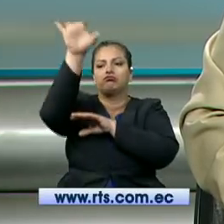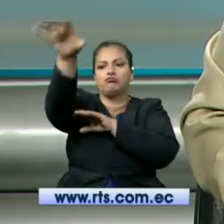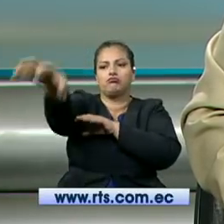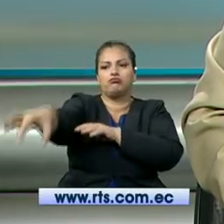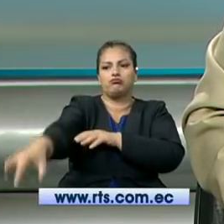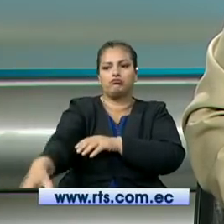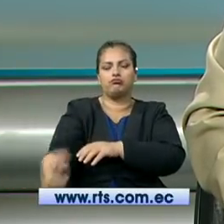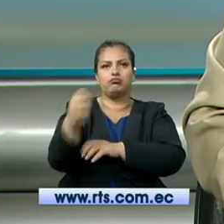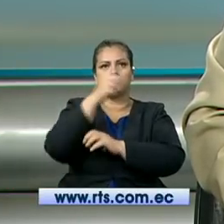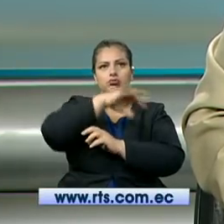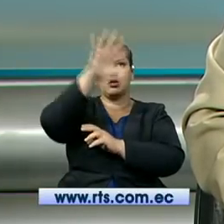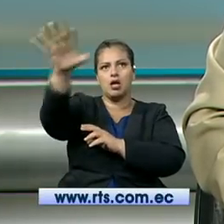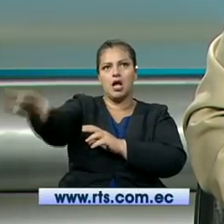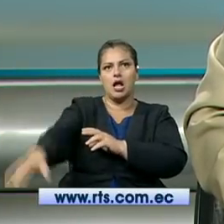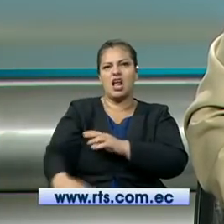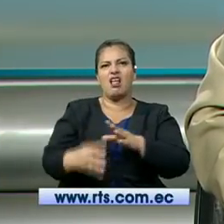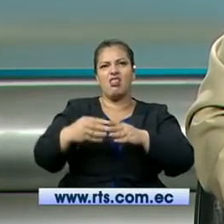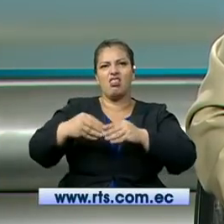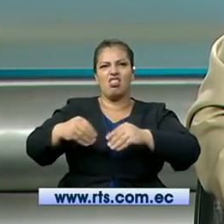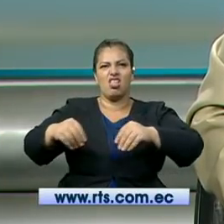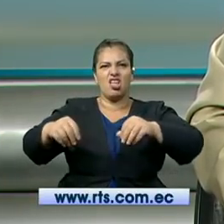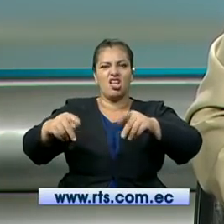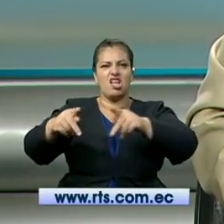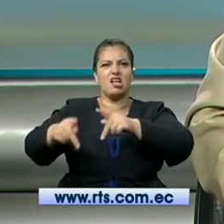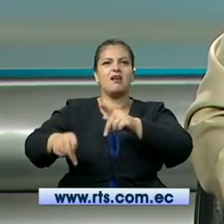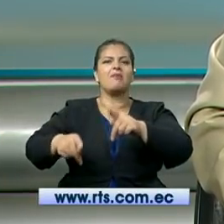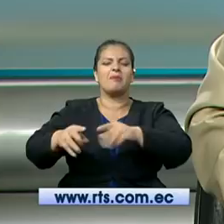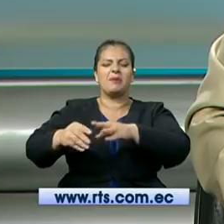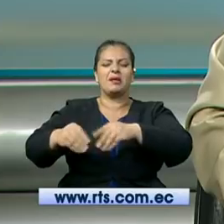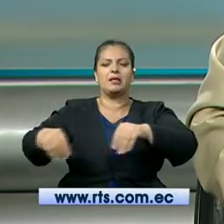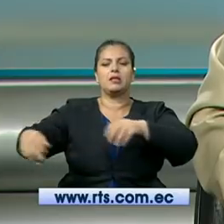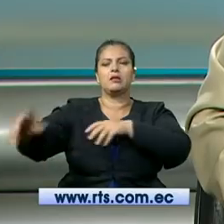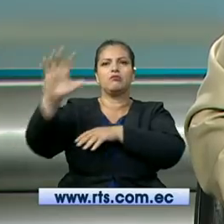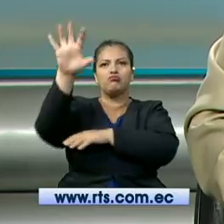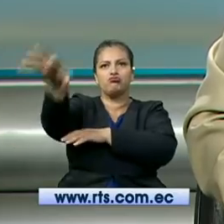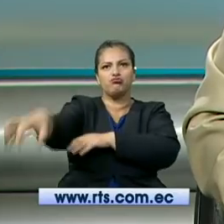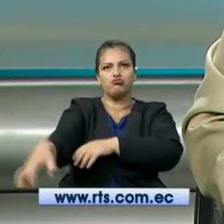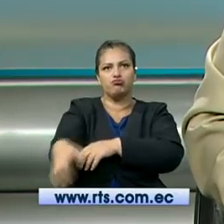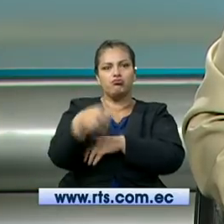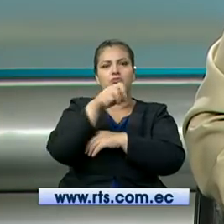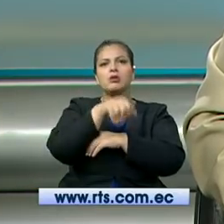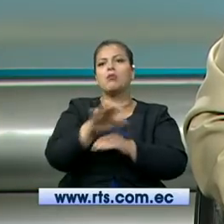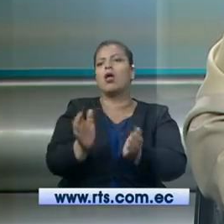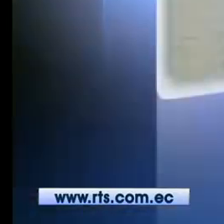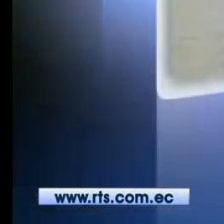y de la aerovía el alcalde jaime nebot da detalles al respecto